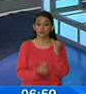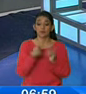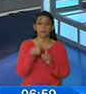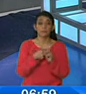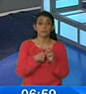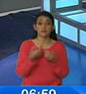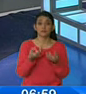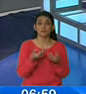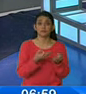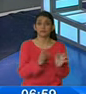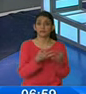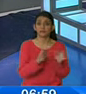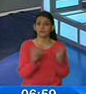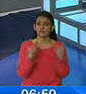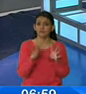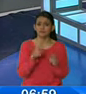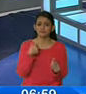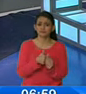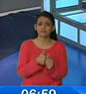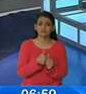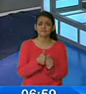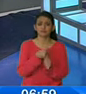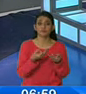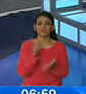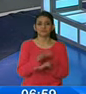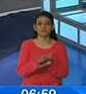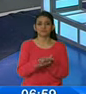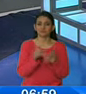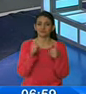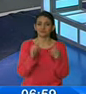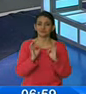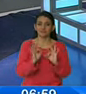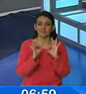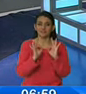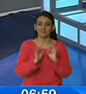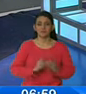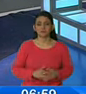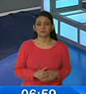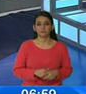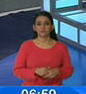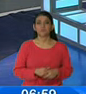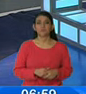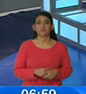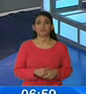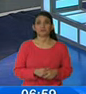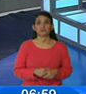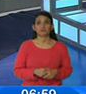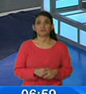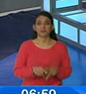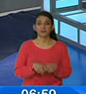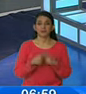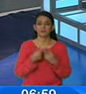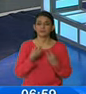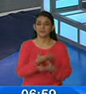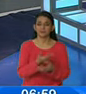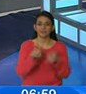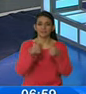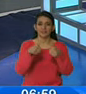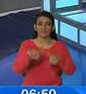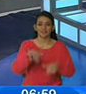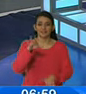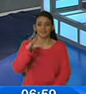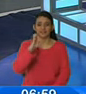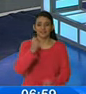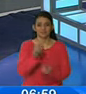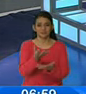¿no? Semana final de este mes y cercano ya a un feriado. Preparémonos ya y, por supuesto, inicié la semana bien informado aquí en Televicentro. Empezamos